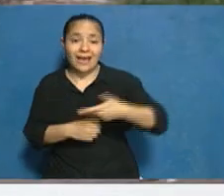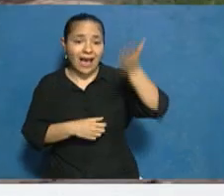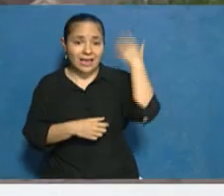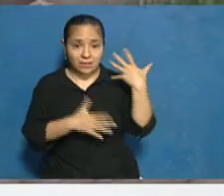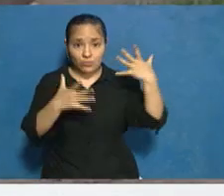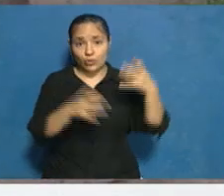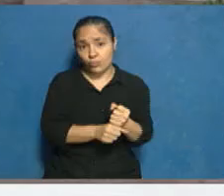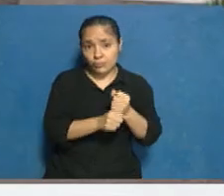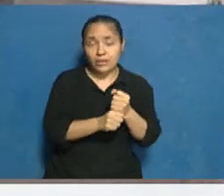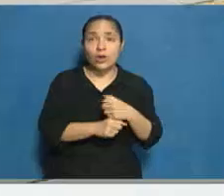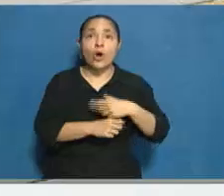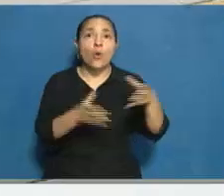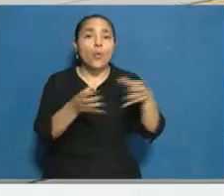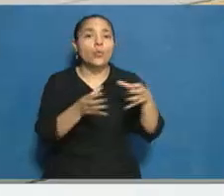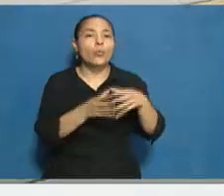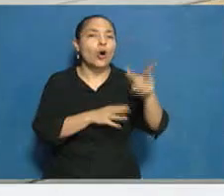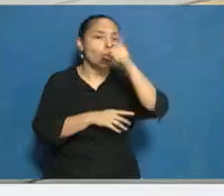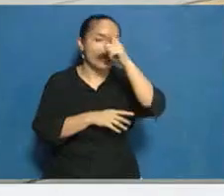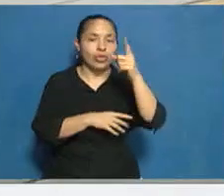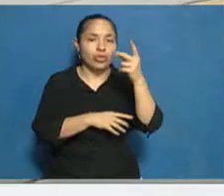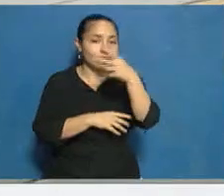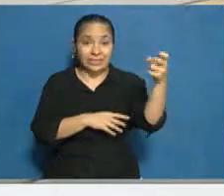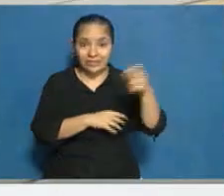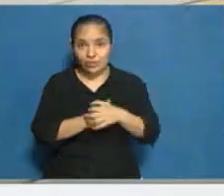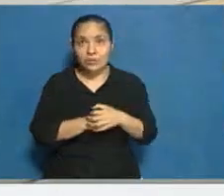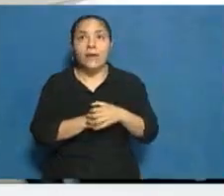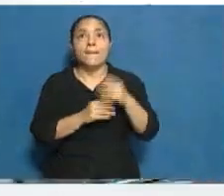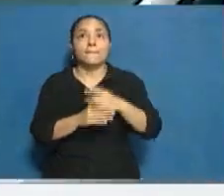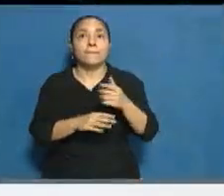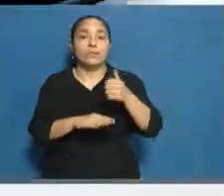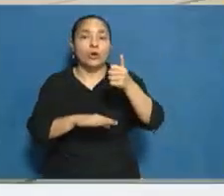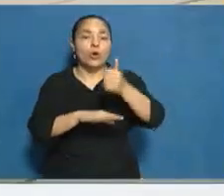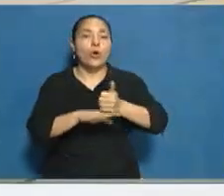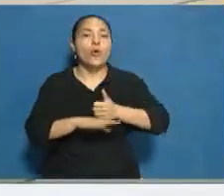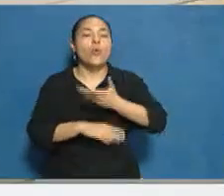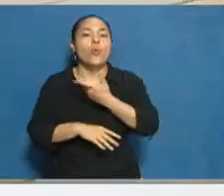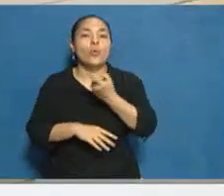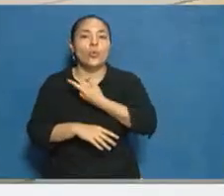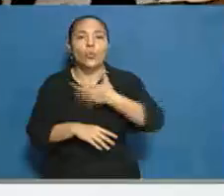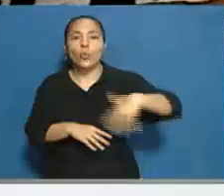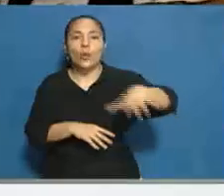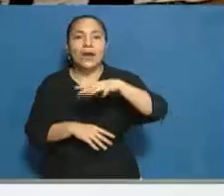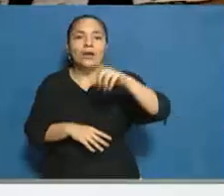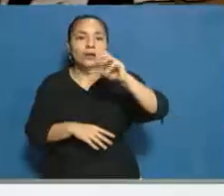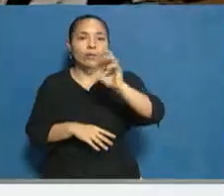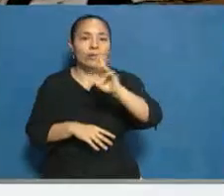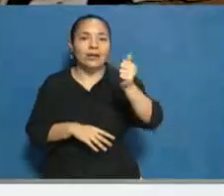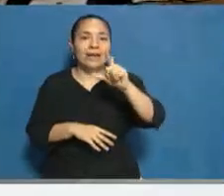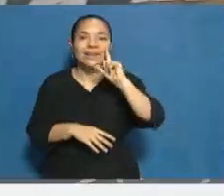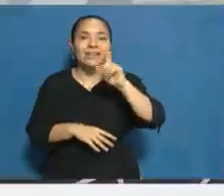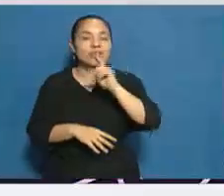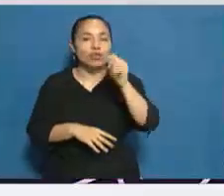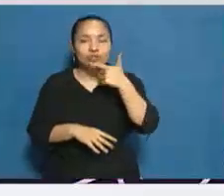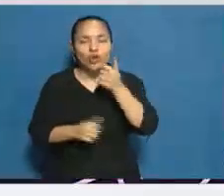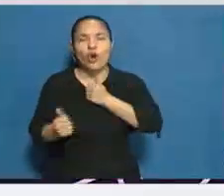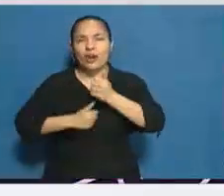un colectivo del Grupo 200 en una parada de colectivos que está ubicada en Corralitos, Guaymallén. Laura Resmazud nos va a contar el estado